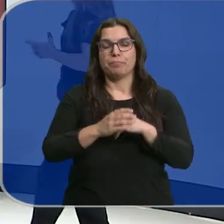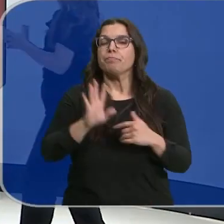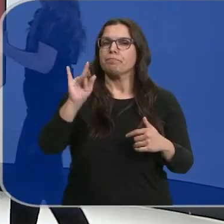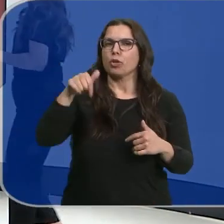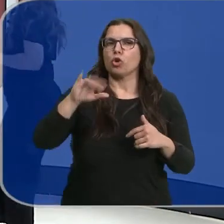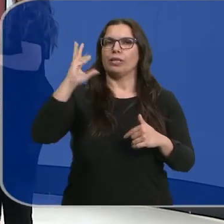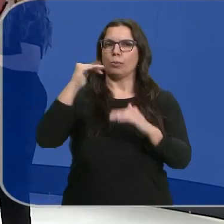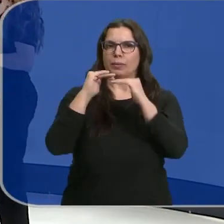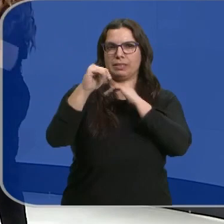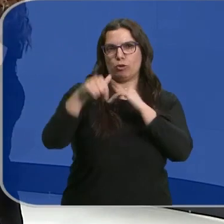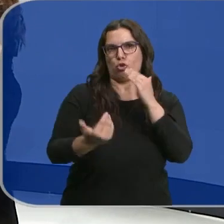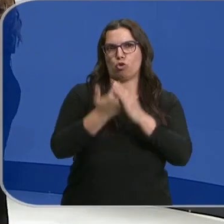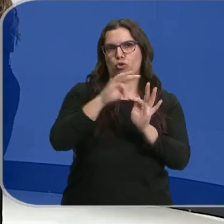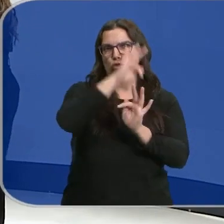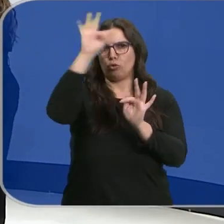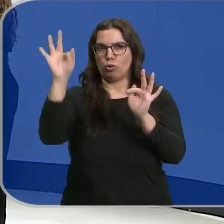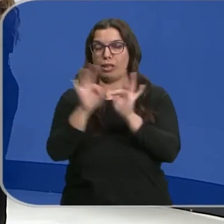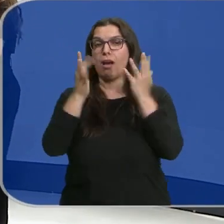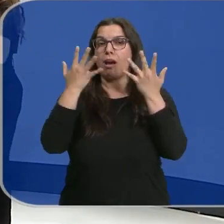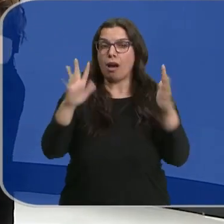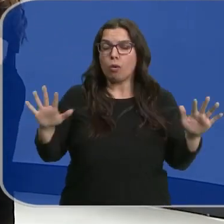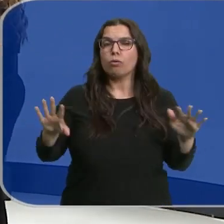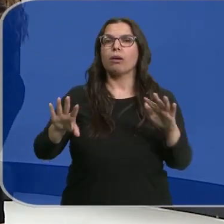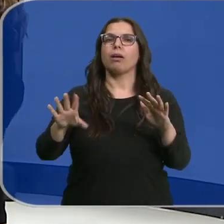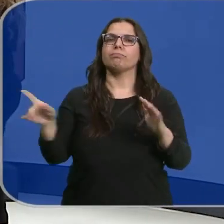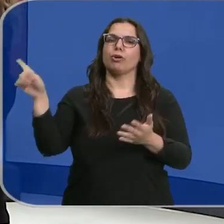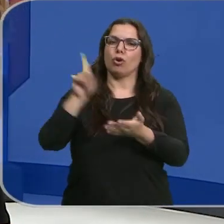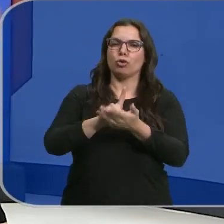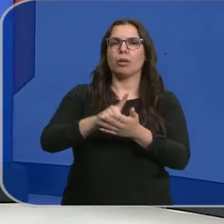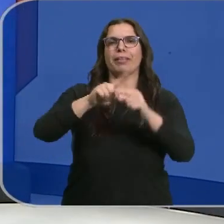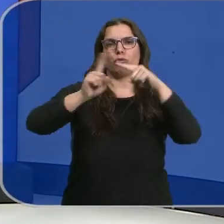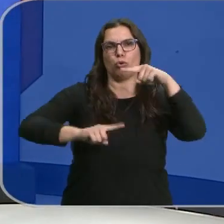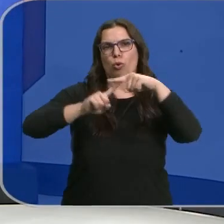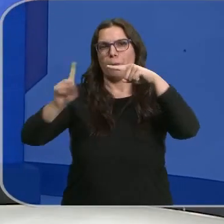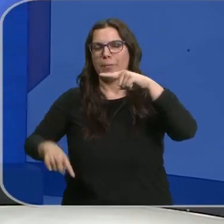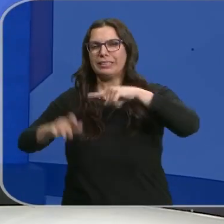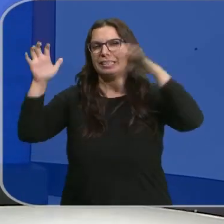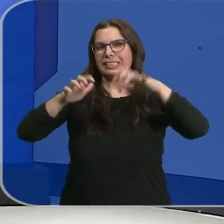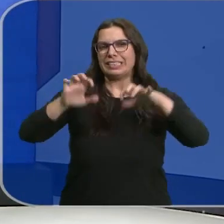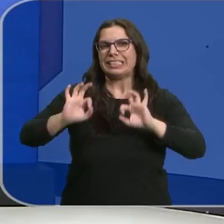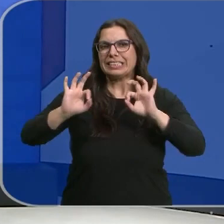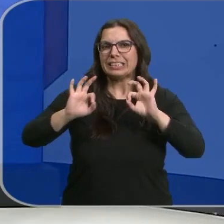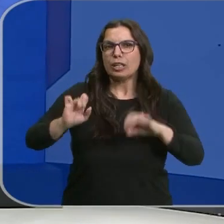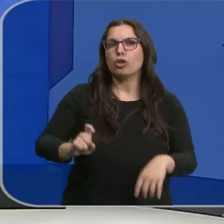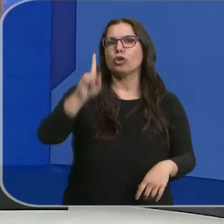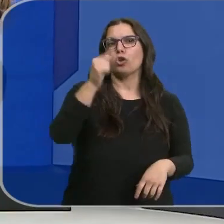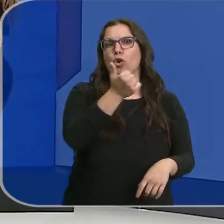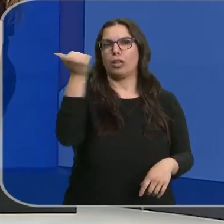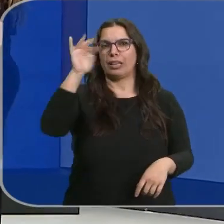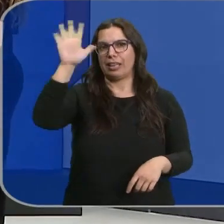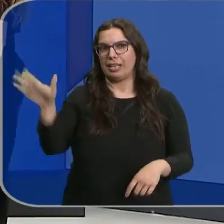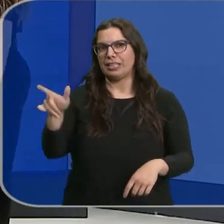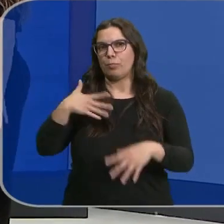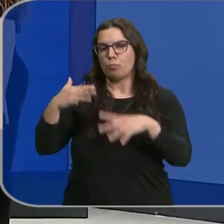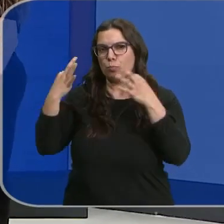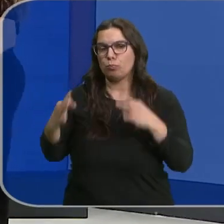tiempo más estable en la jornada de hoy de impás, aunque volveremos a tener esas tormentas y chubascos, especialmente en el nordeste, que podrían ser localmente